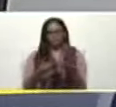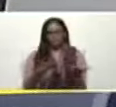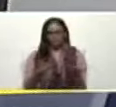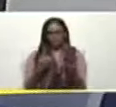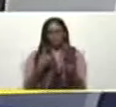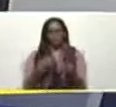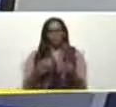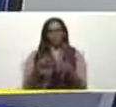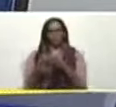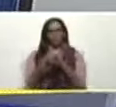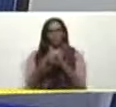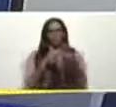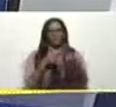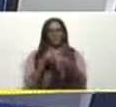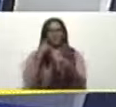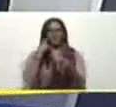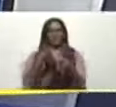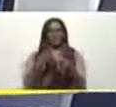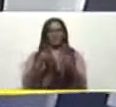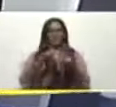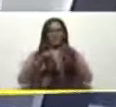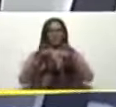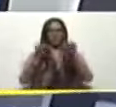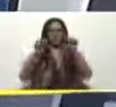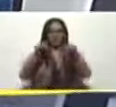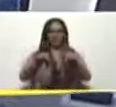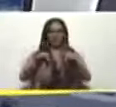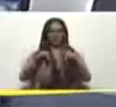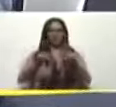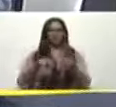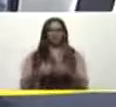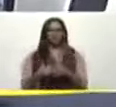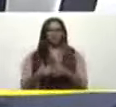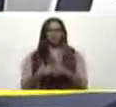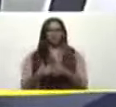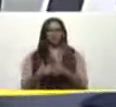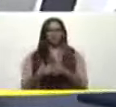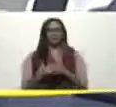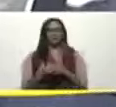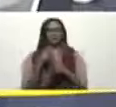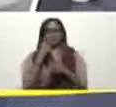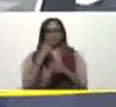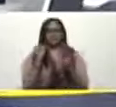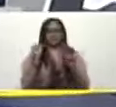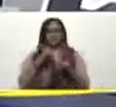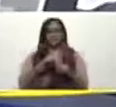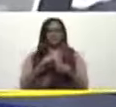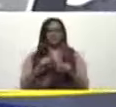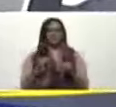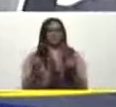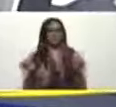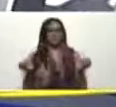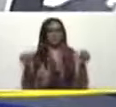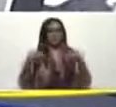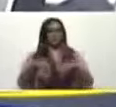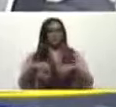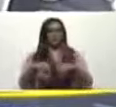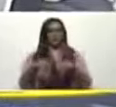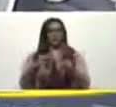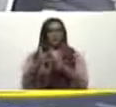se da un disparo, ver la composición de este y ver si realmente se corresponde al